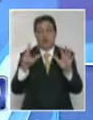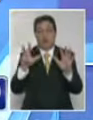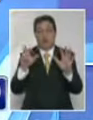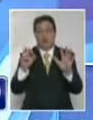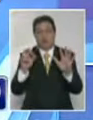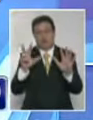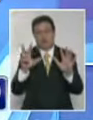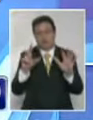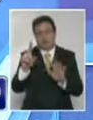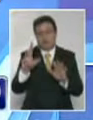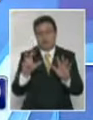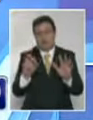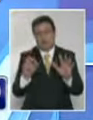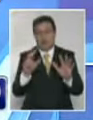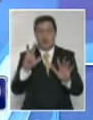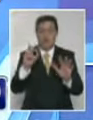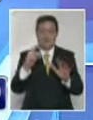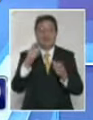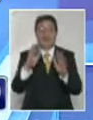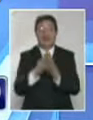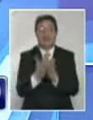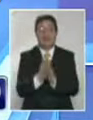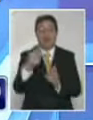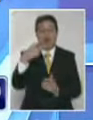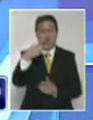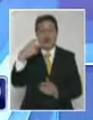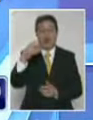80, 81, la 80 en la revista Hoy.